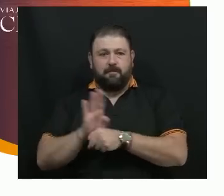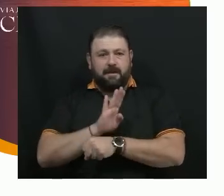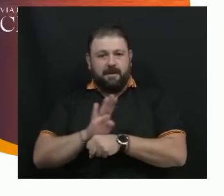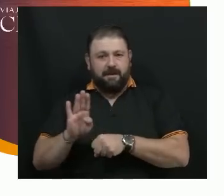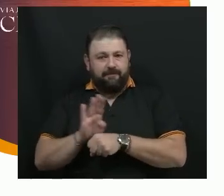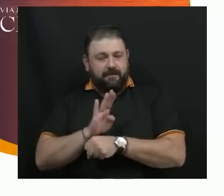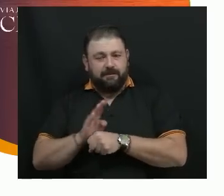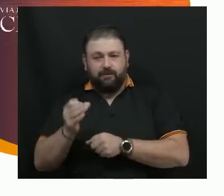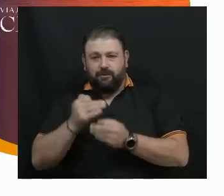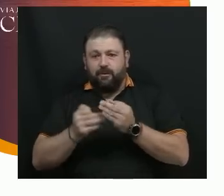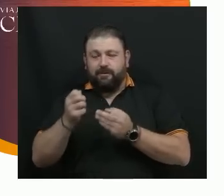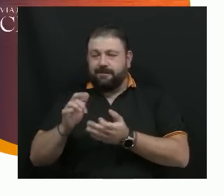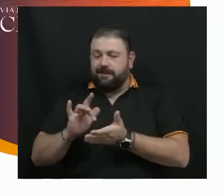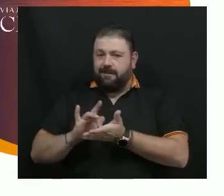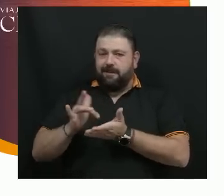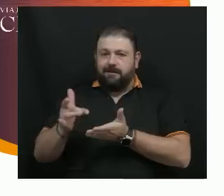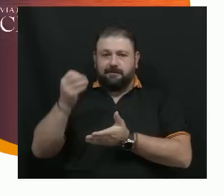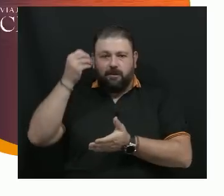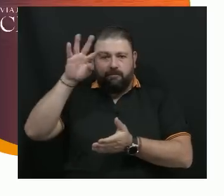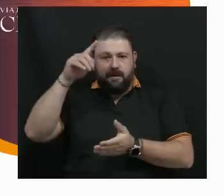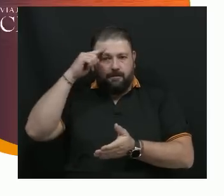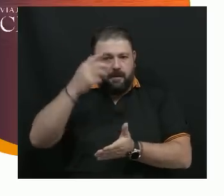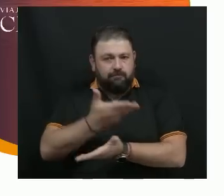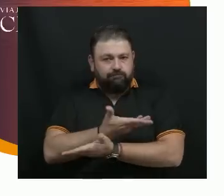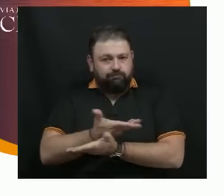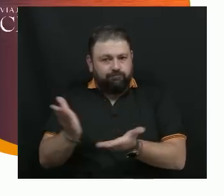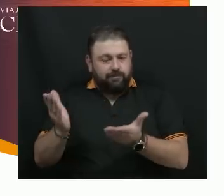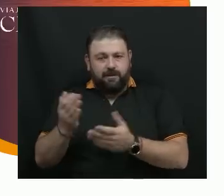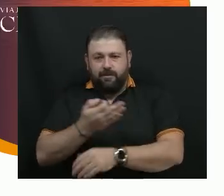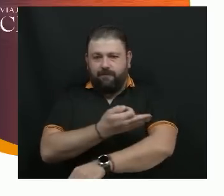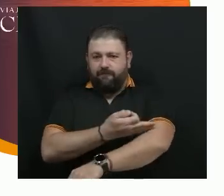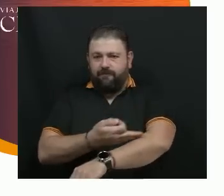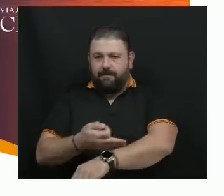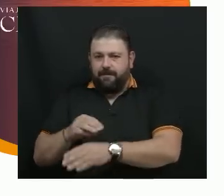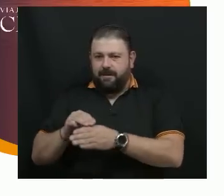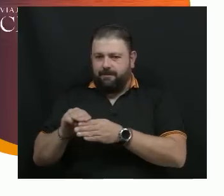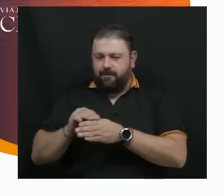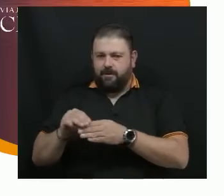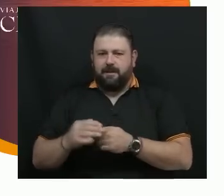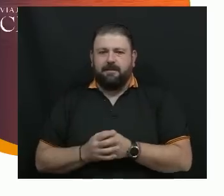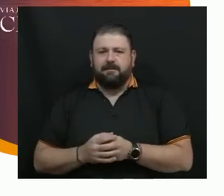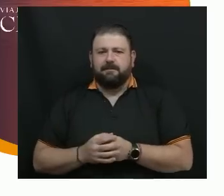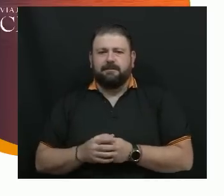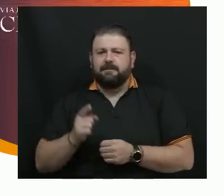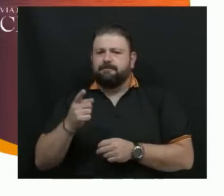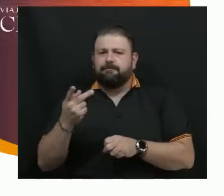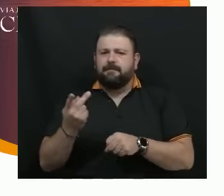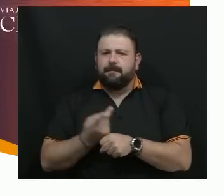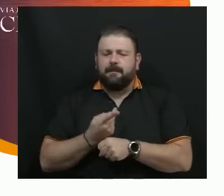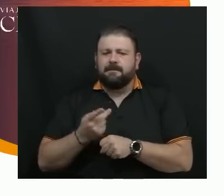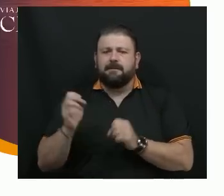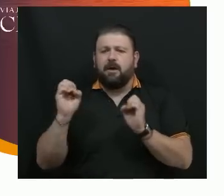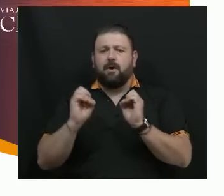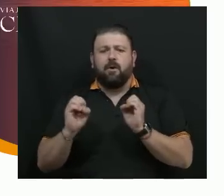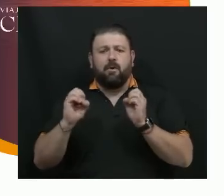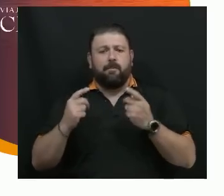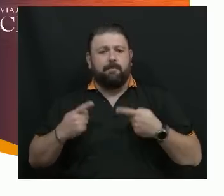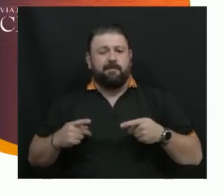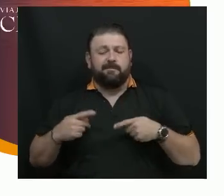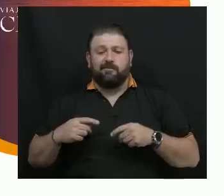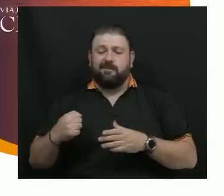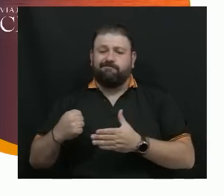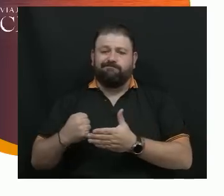OmniLife nos brinda a todos, a toda la familia morada. Y, a ver, platícanos un poco, ¿qué pasa si no califican durante el mes de